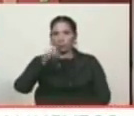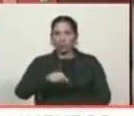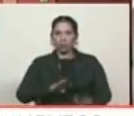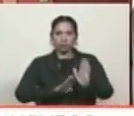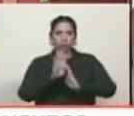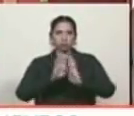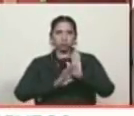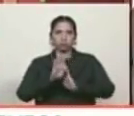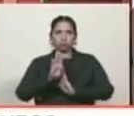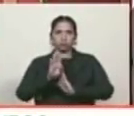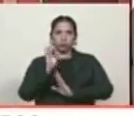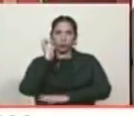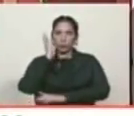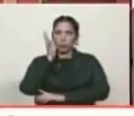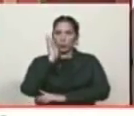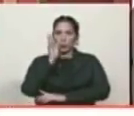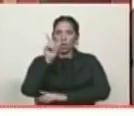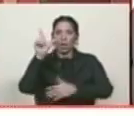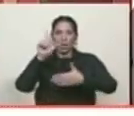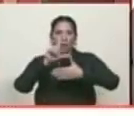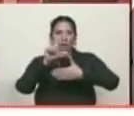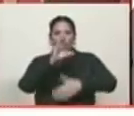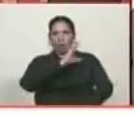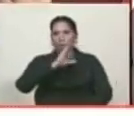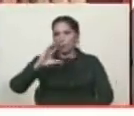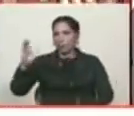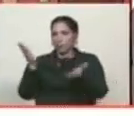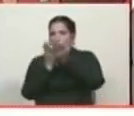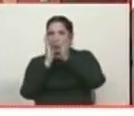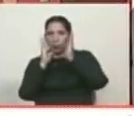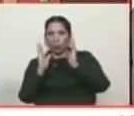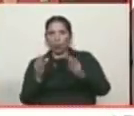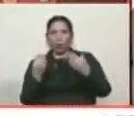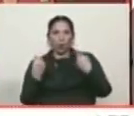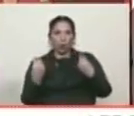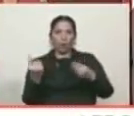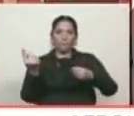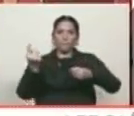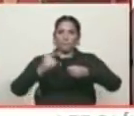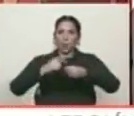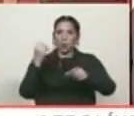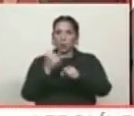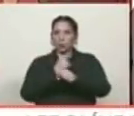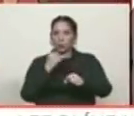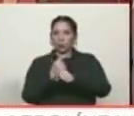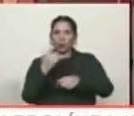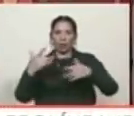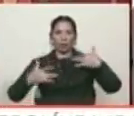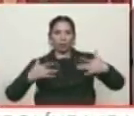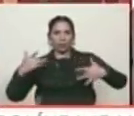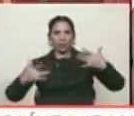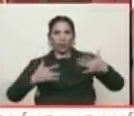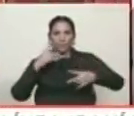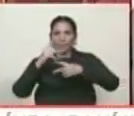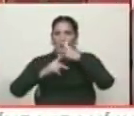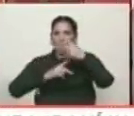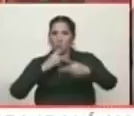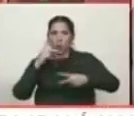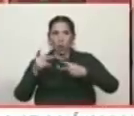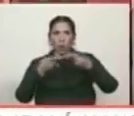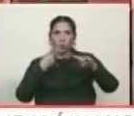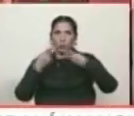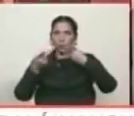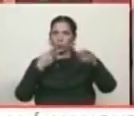el Congreso Latinoamericano y Caribeño de Estudiantes como parte de la agenda de actividades que tiene programada esta organización. Organización